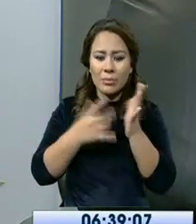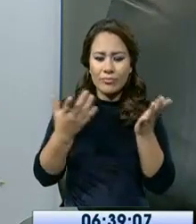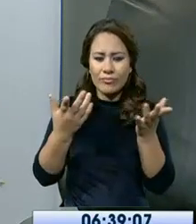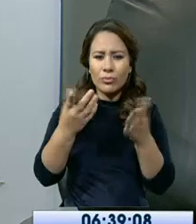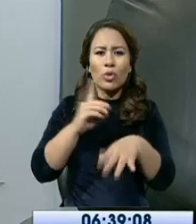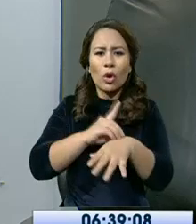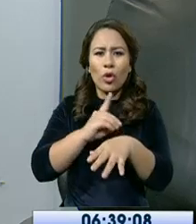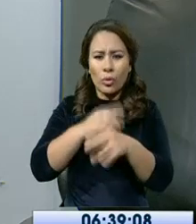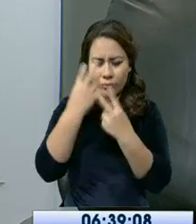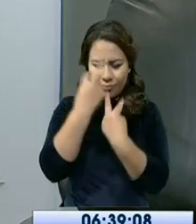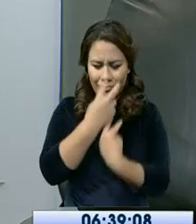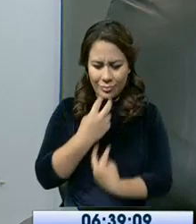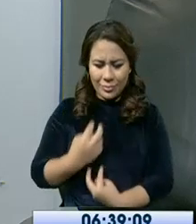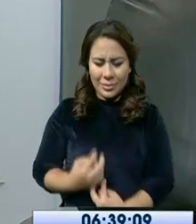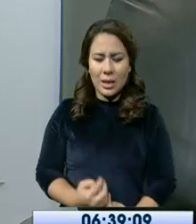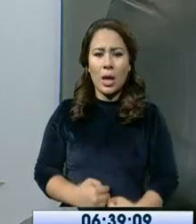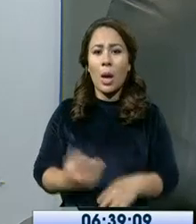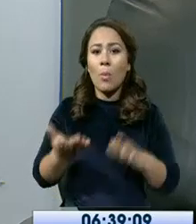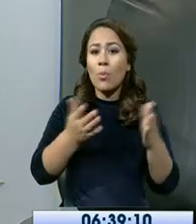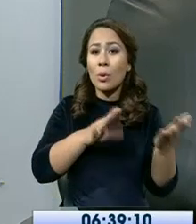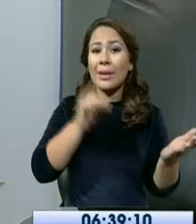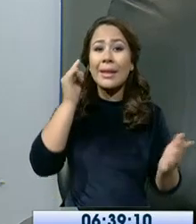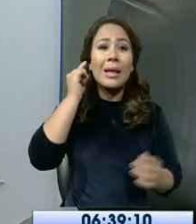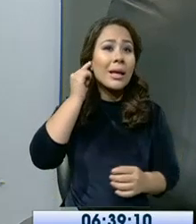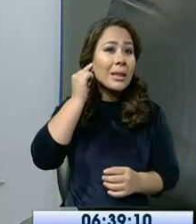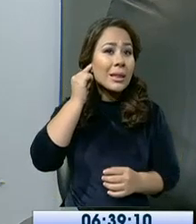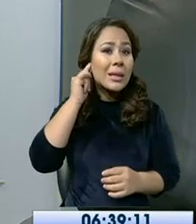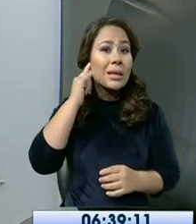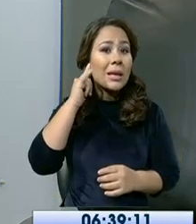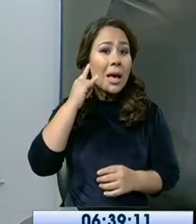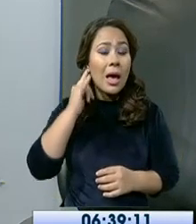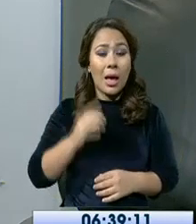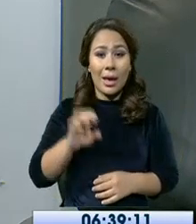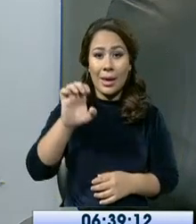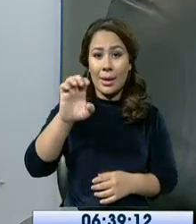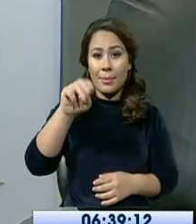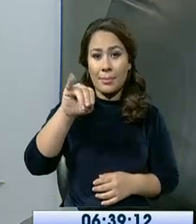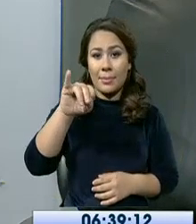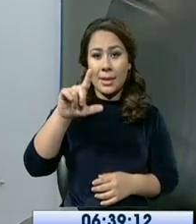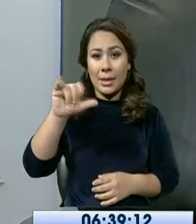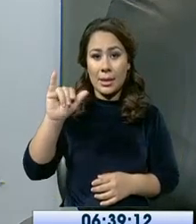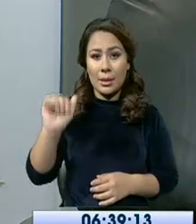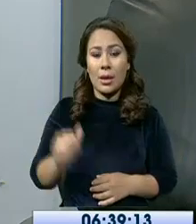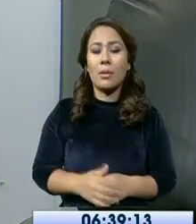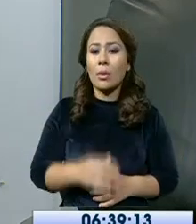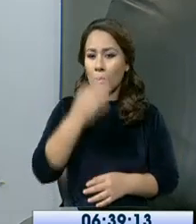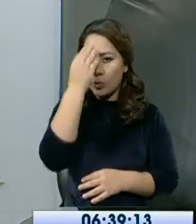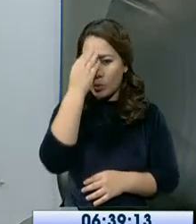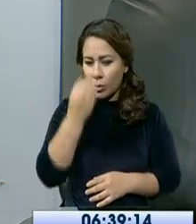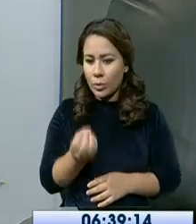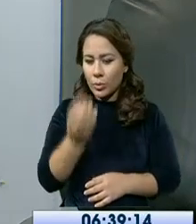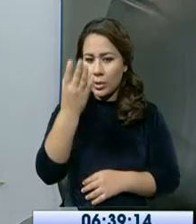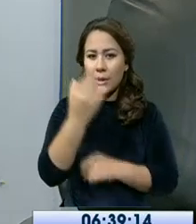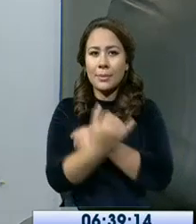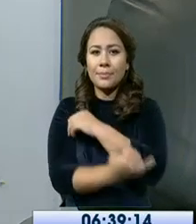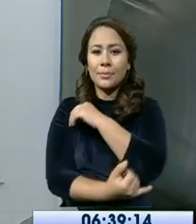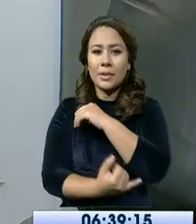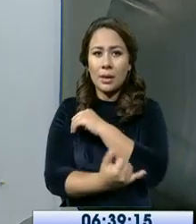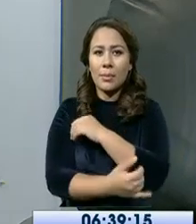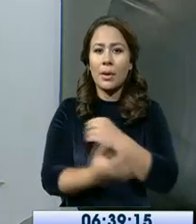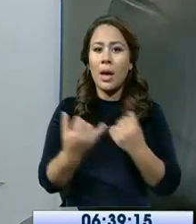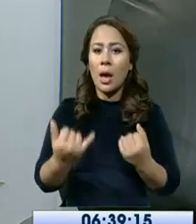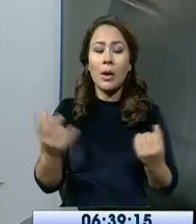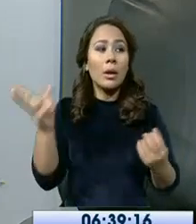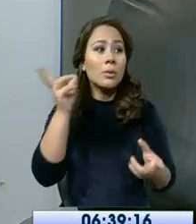se ha realizado o se está realizando al cuerpo de Emilia. Marcela, buenos días. El país entero te escucha.